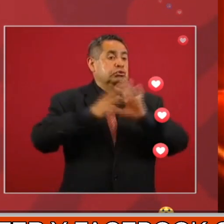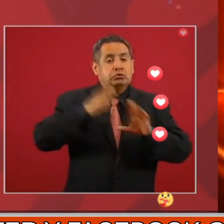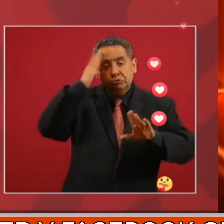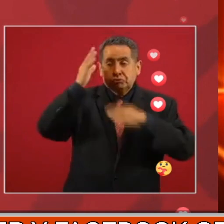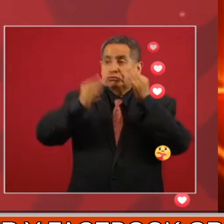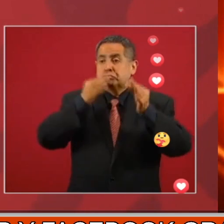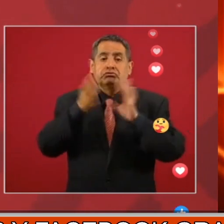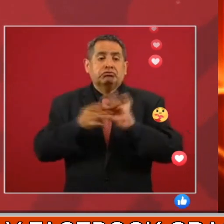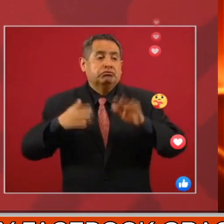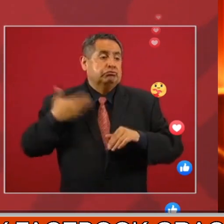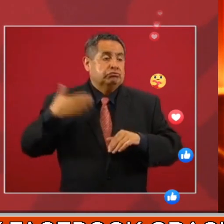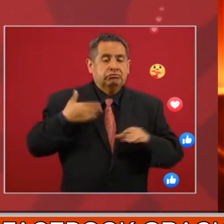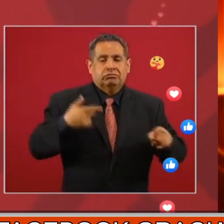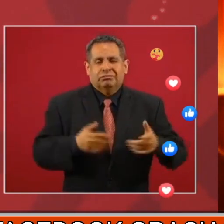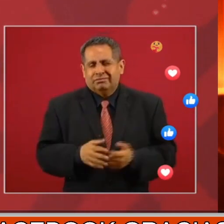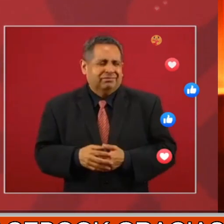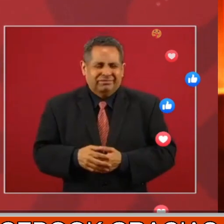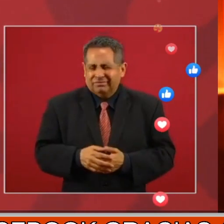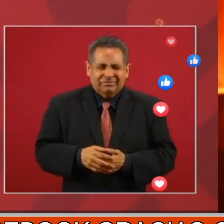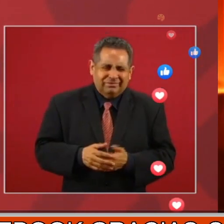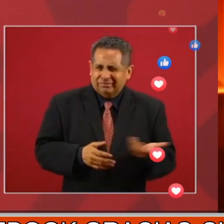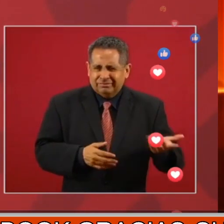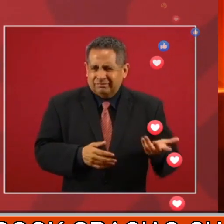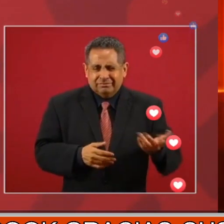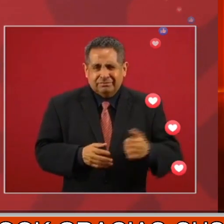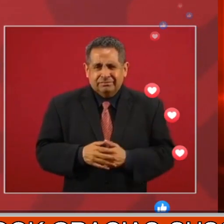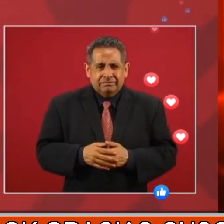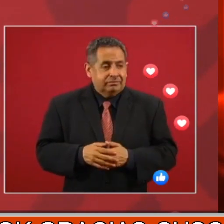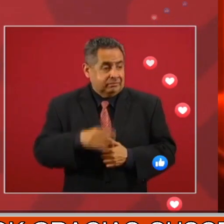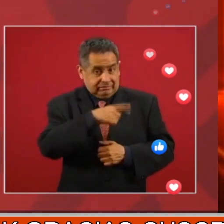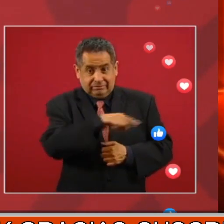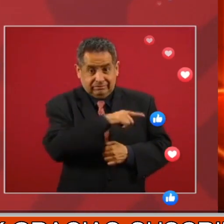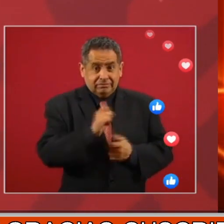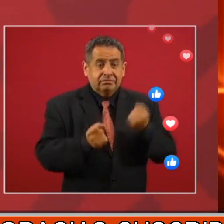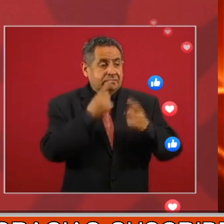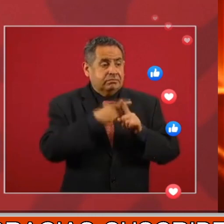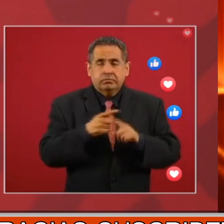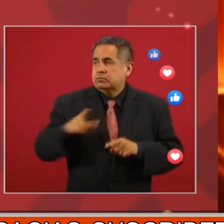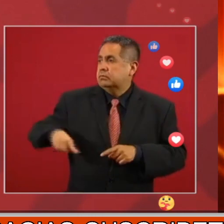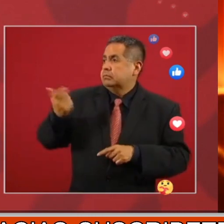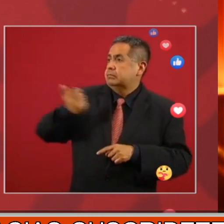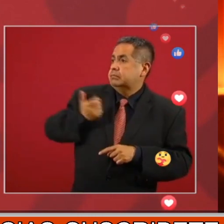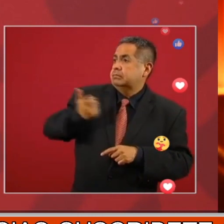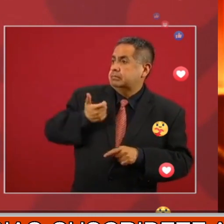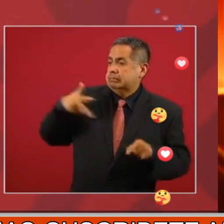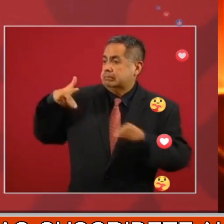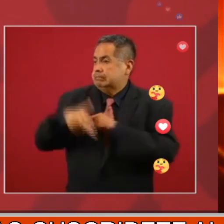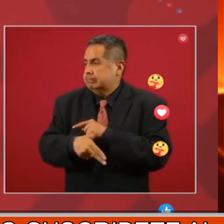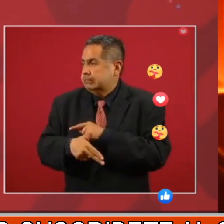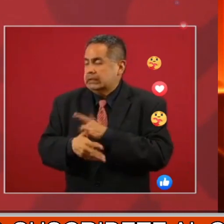de los que antes cobraban en el gobierno y ahora ya no